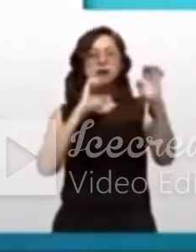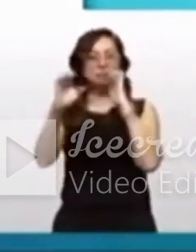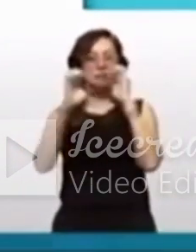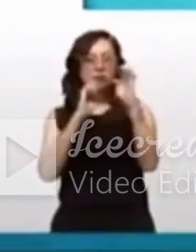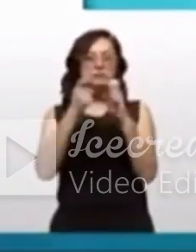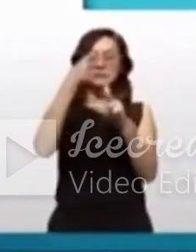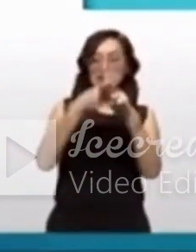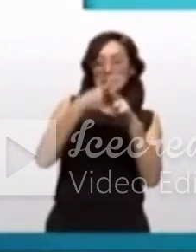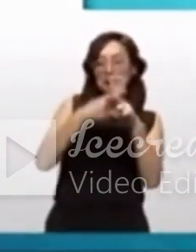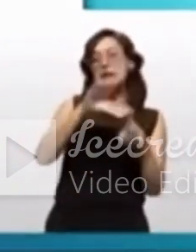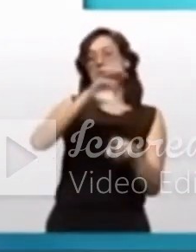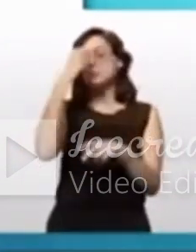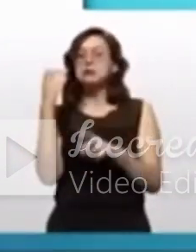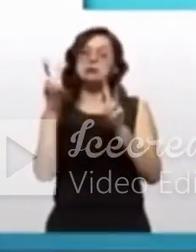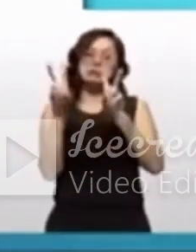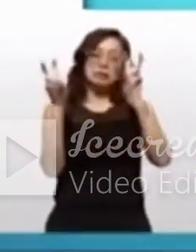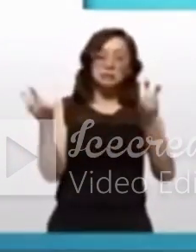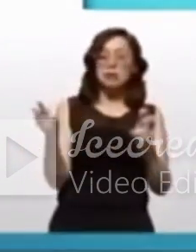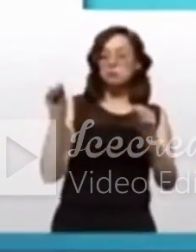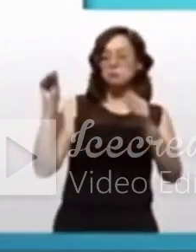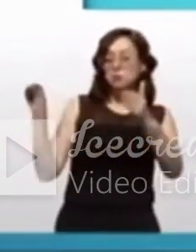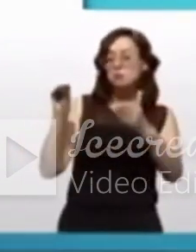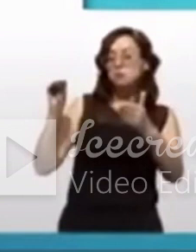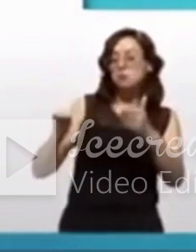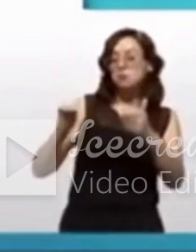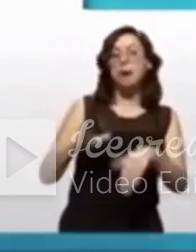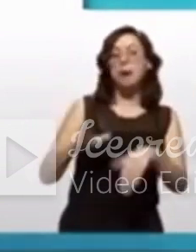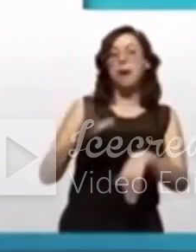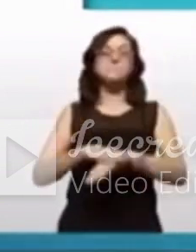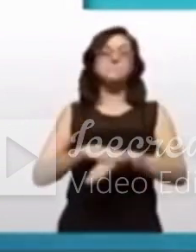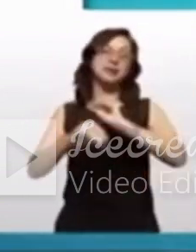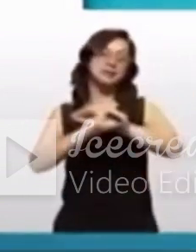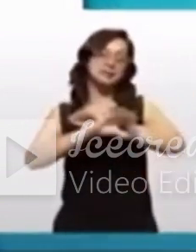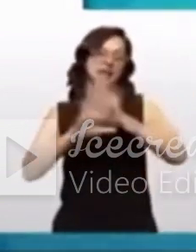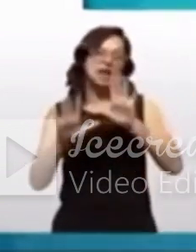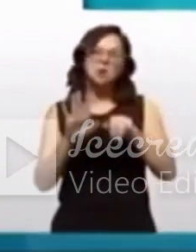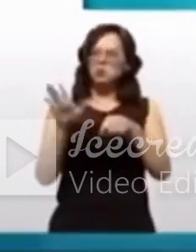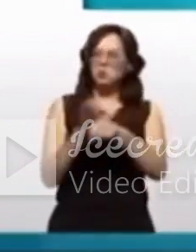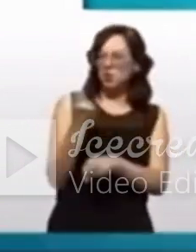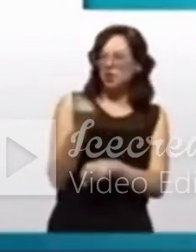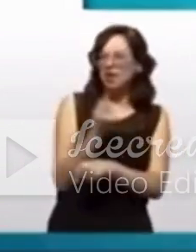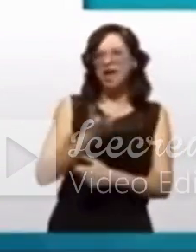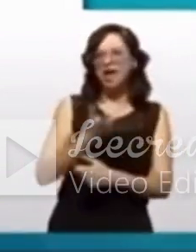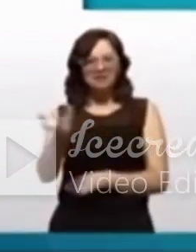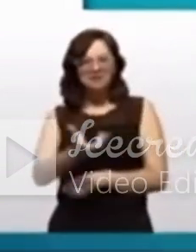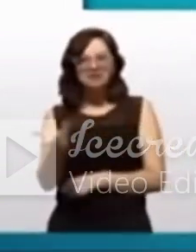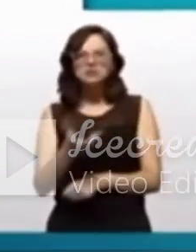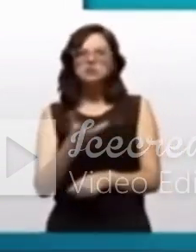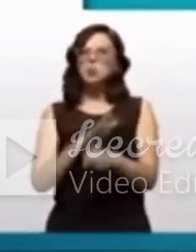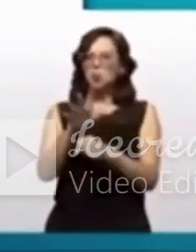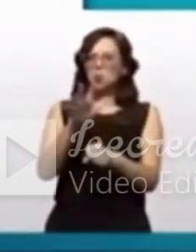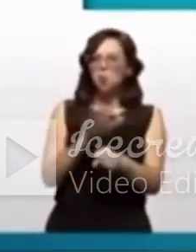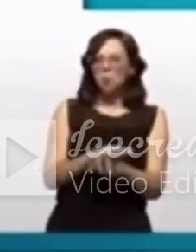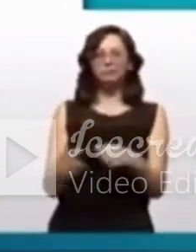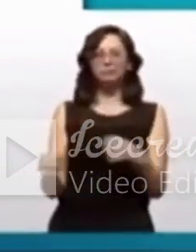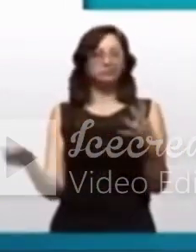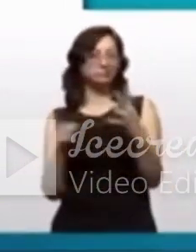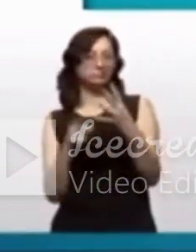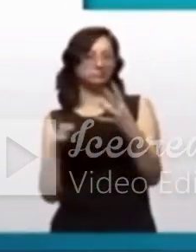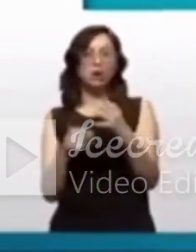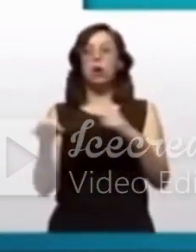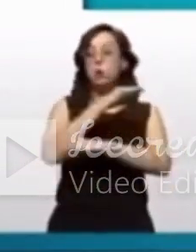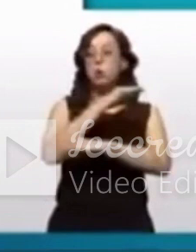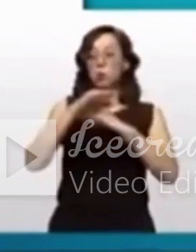o citas textuales con la finalidad de explicar de la mejor forma posible una causa, una acción o un efecto. Cuarto,